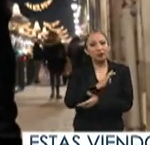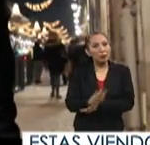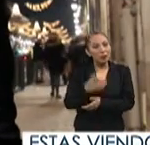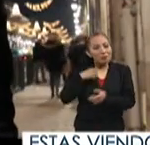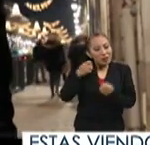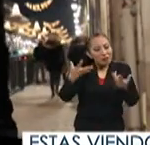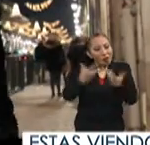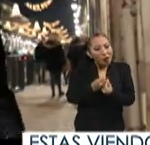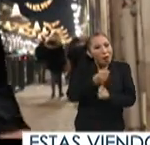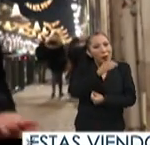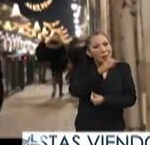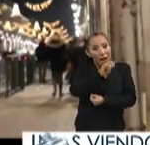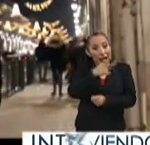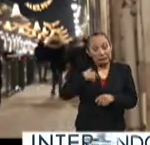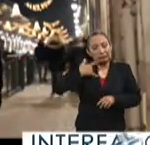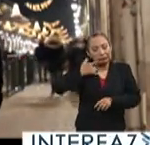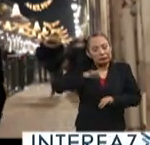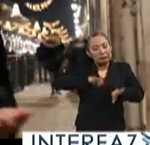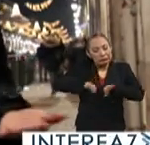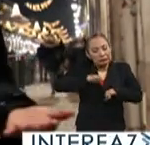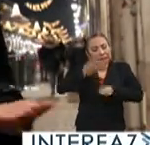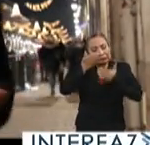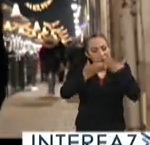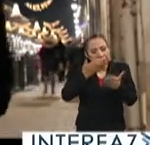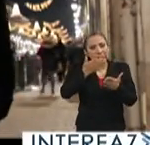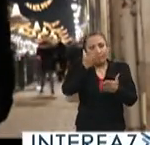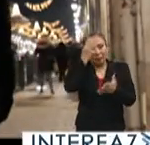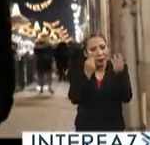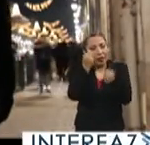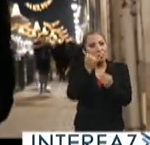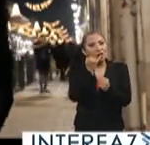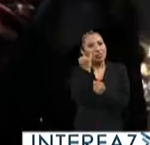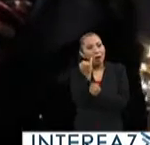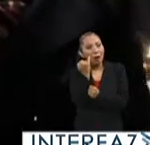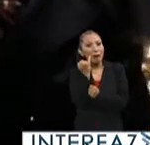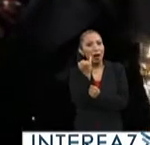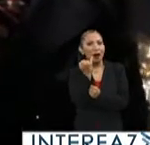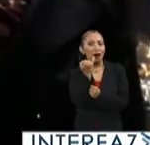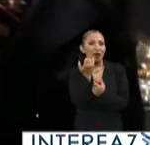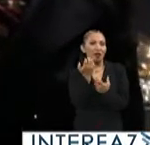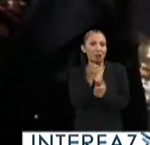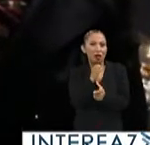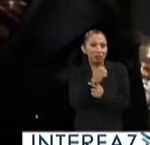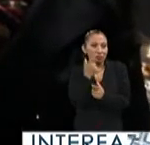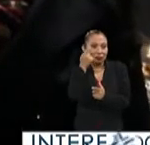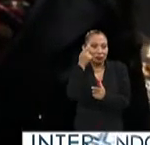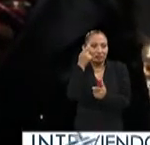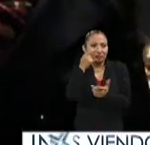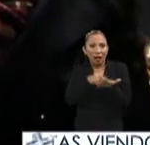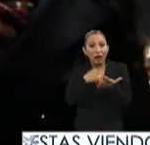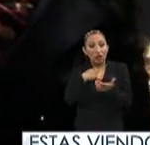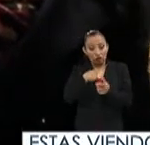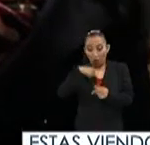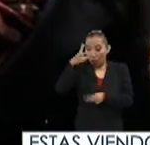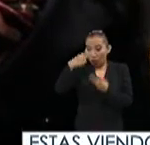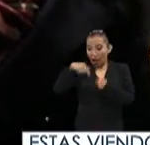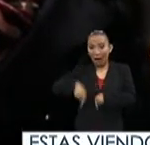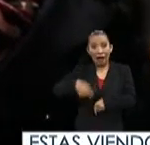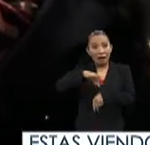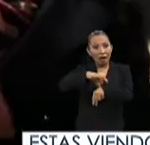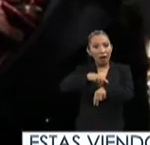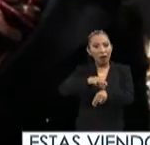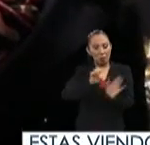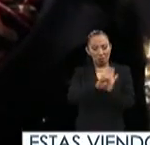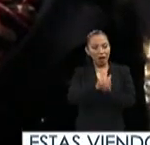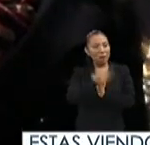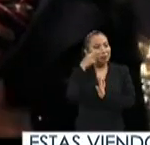ser parte de ellas si trabajamos, si aprendemos un idioma. Entonces yo creo que el hecho que yo esté aquí sirve